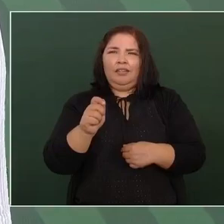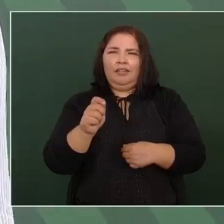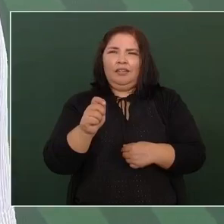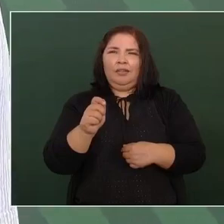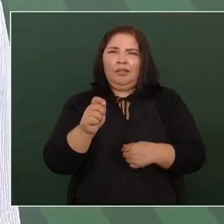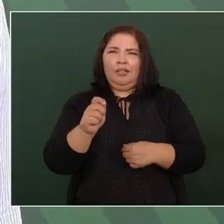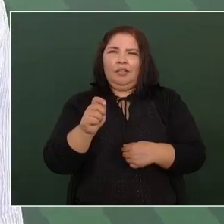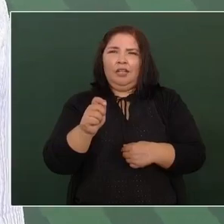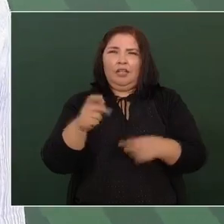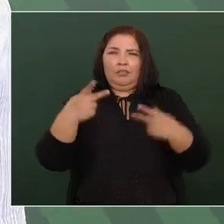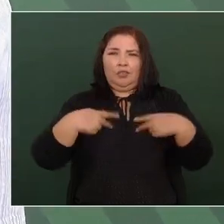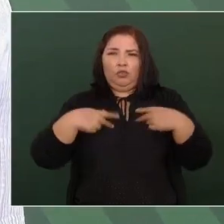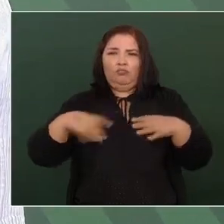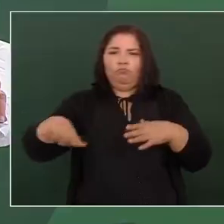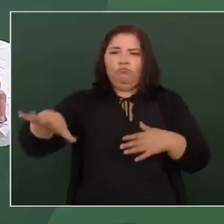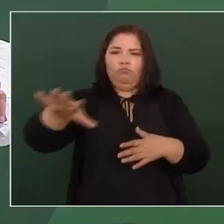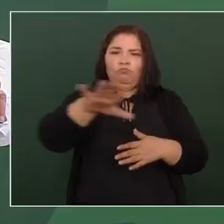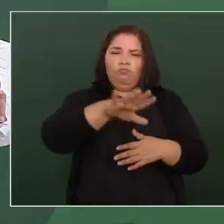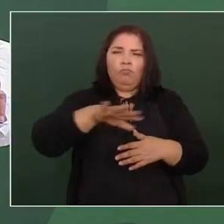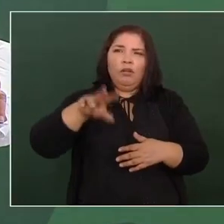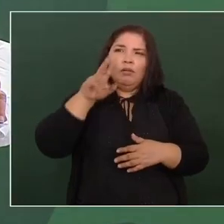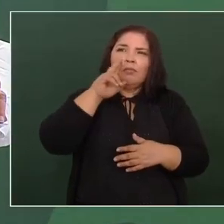los televidentes,